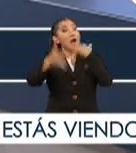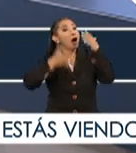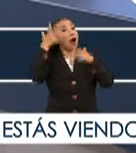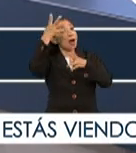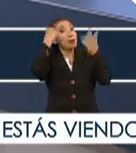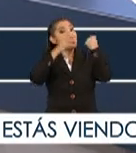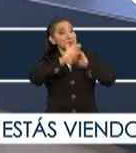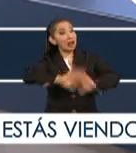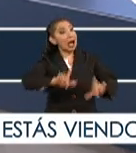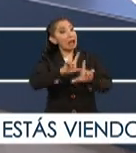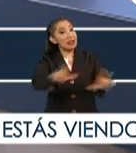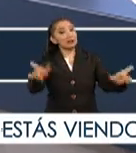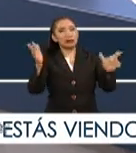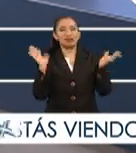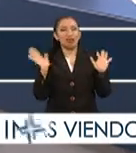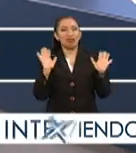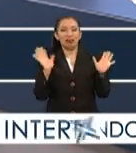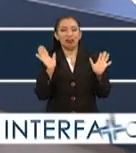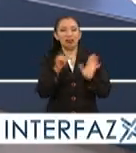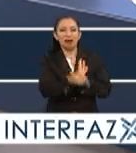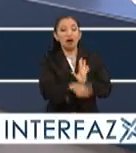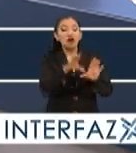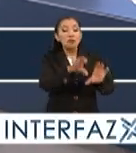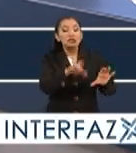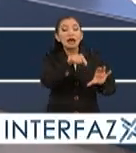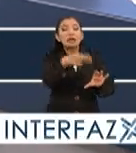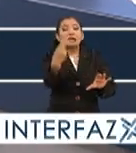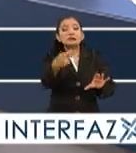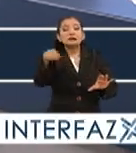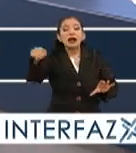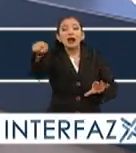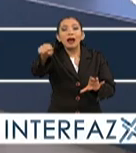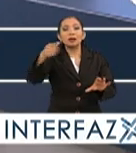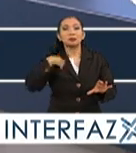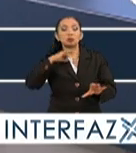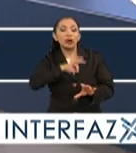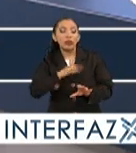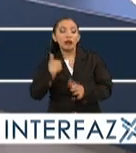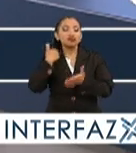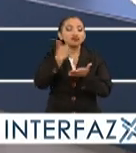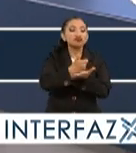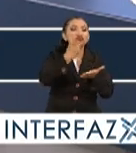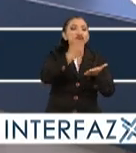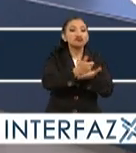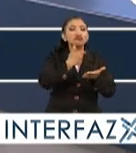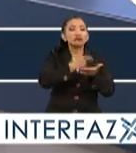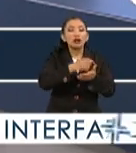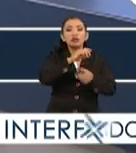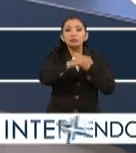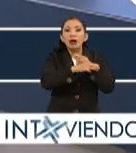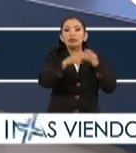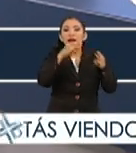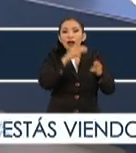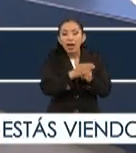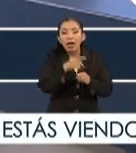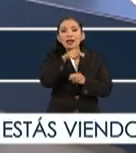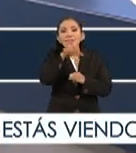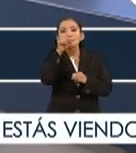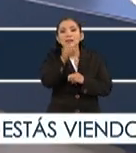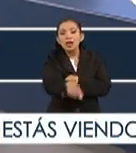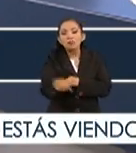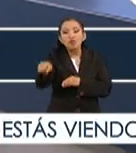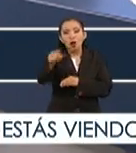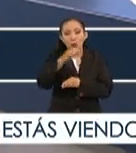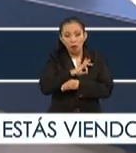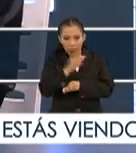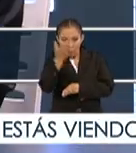en su aprendizaje de manera instantánea. Lo que se requiere realmente es poder tener todos los recursos digitales y al mismo tiempo